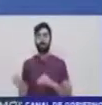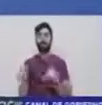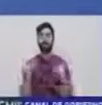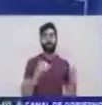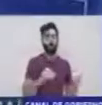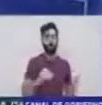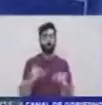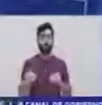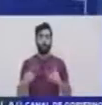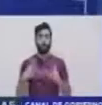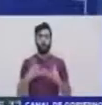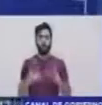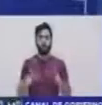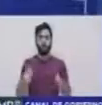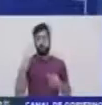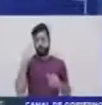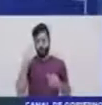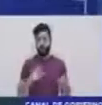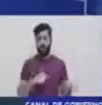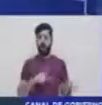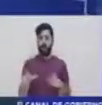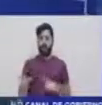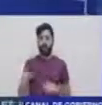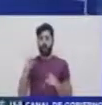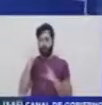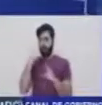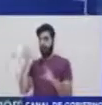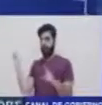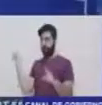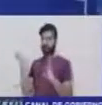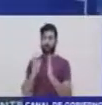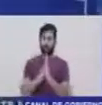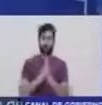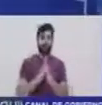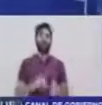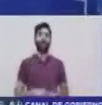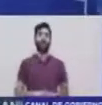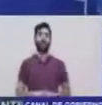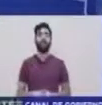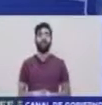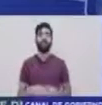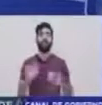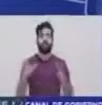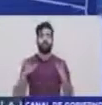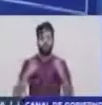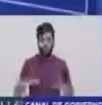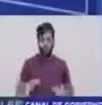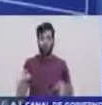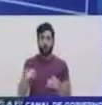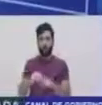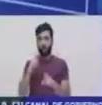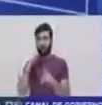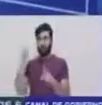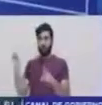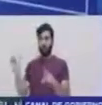incluyan movimientos de movilidad articular para las extremidades